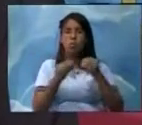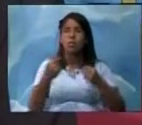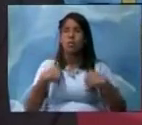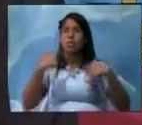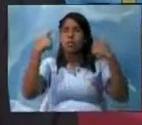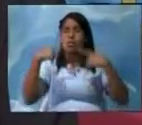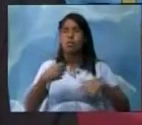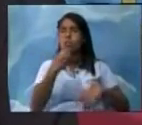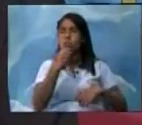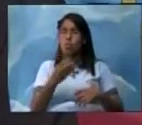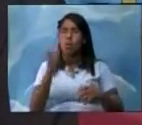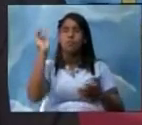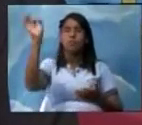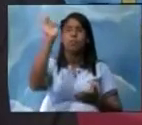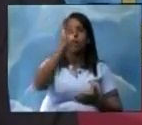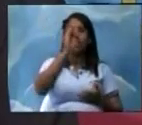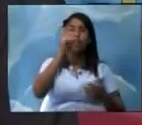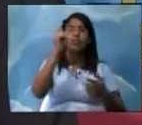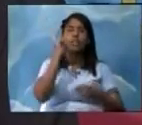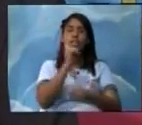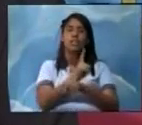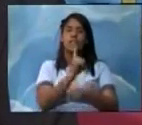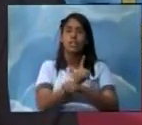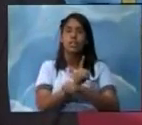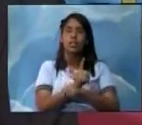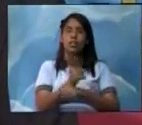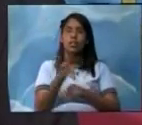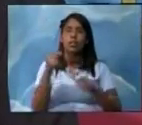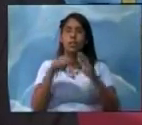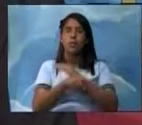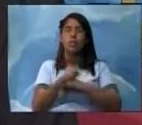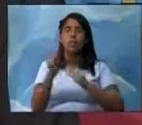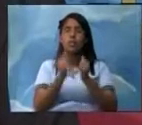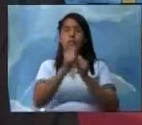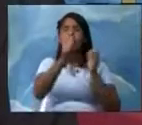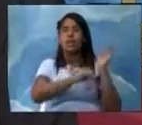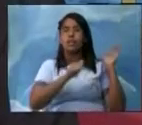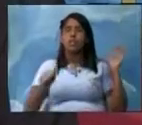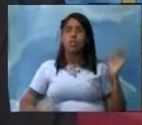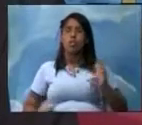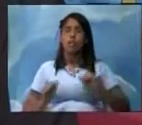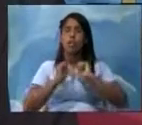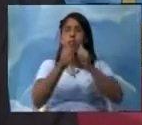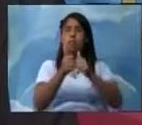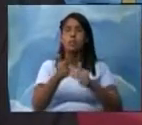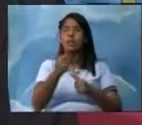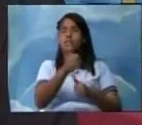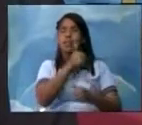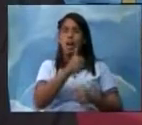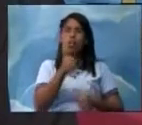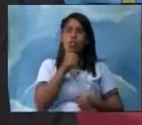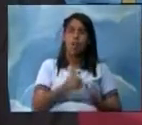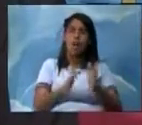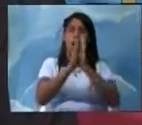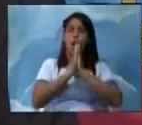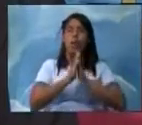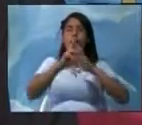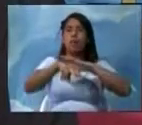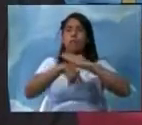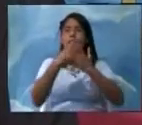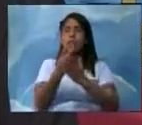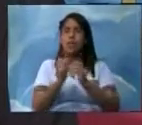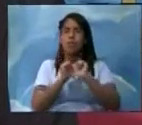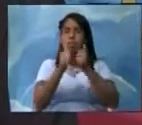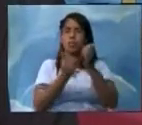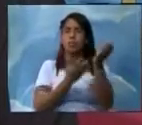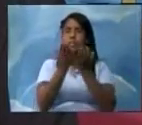un buen evangelista un buen predicador tan Sencillamente Métete con el señor empieza a ayunar a orar a vigilar empieza a